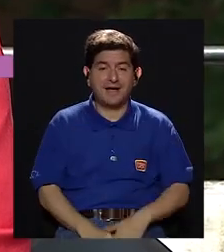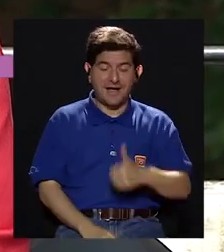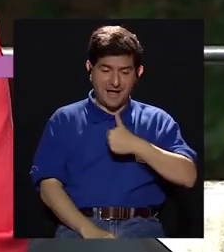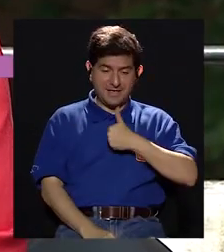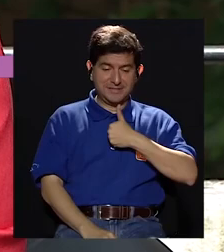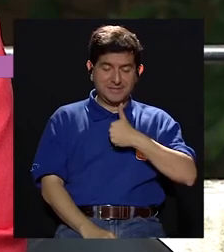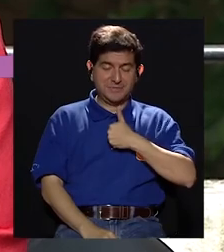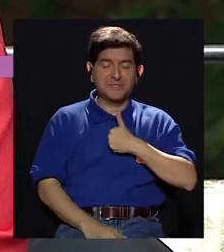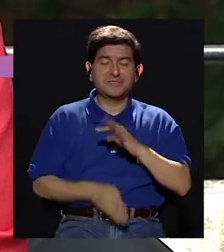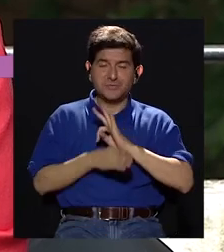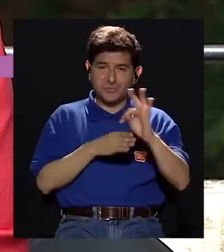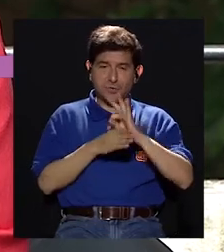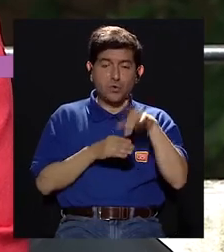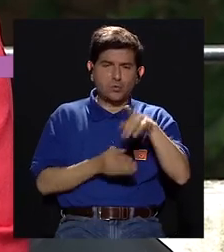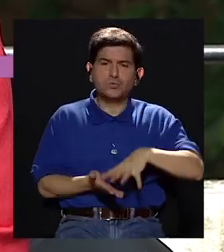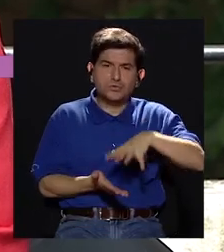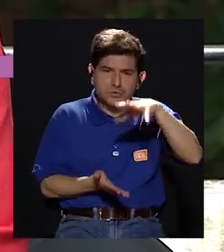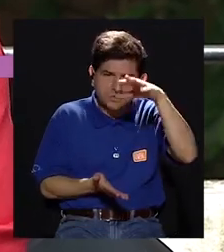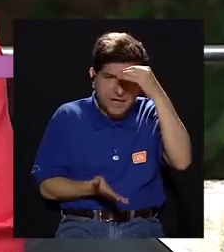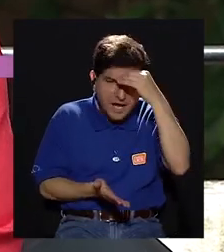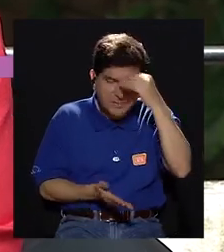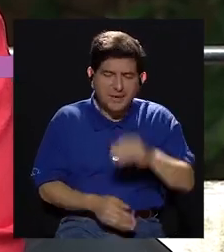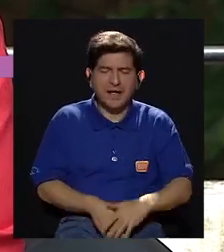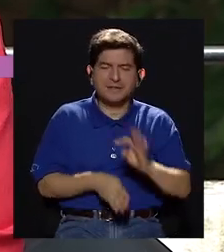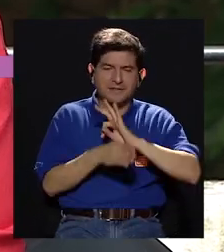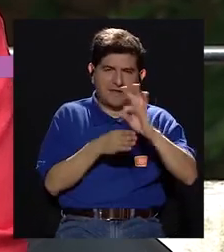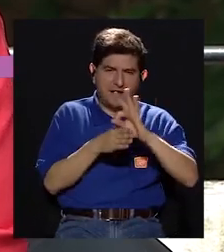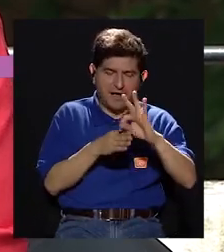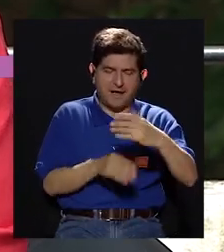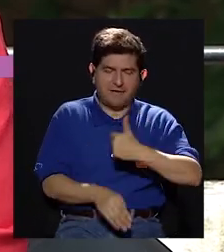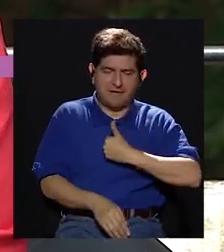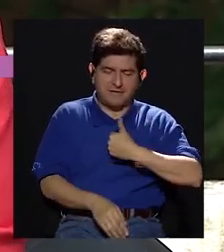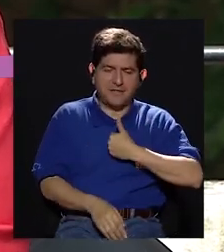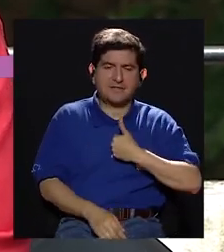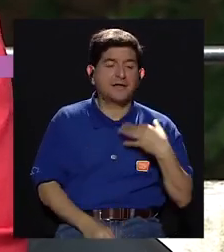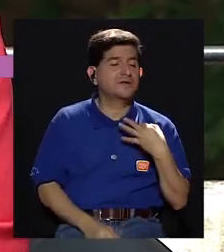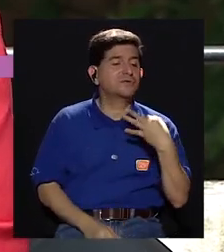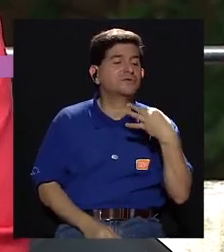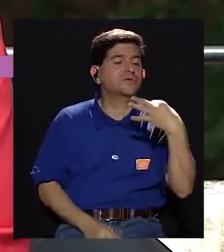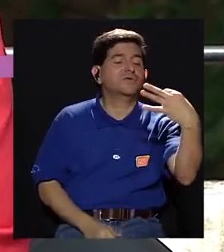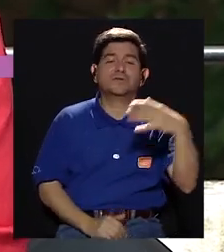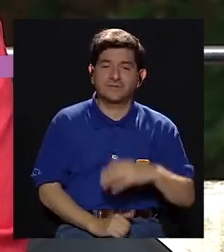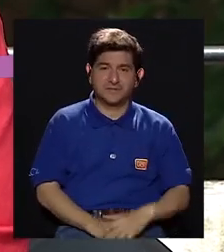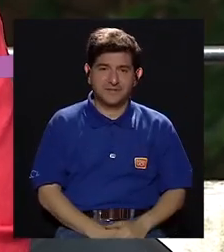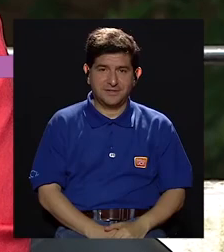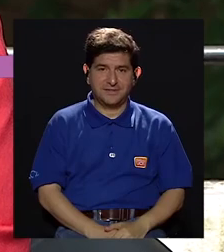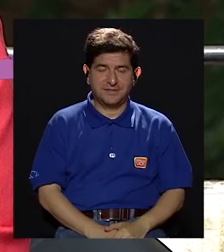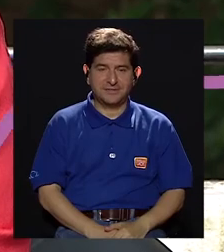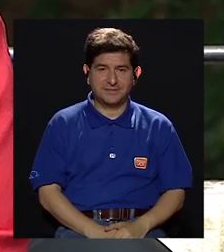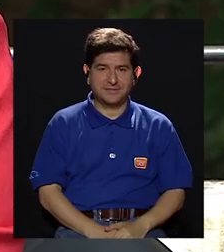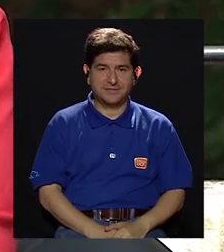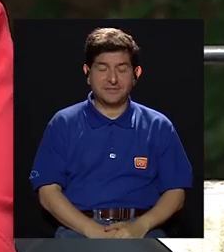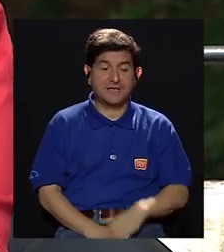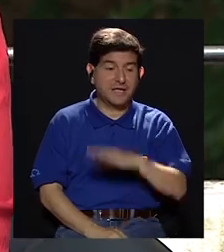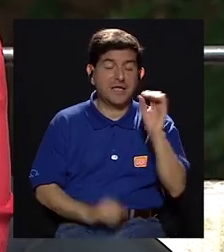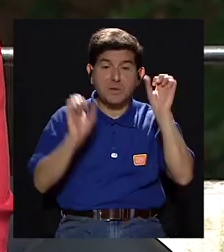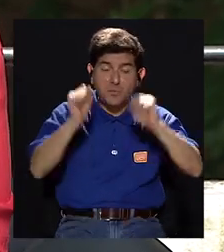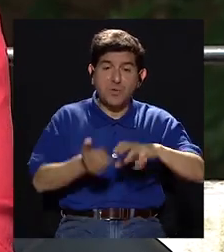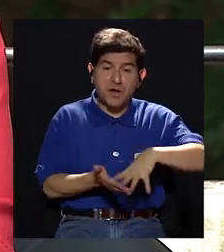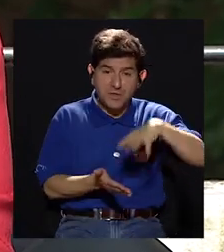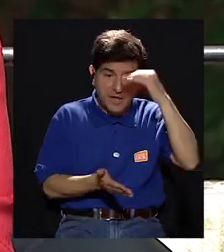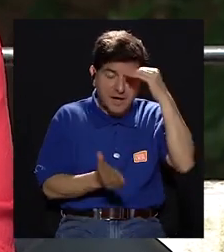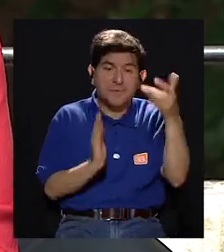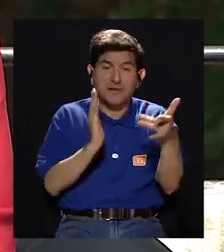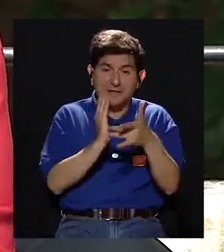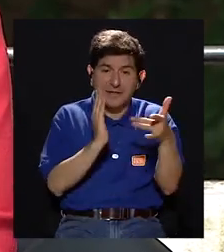técnica, que es autotratamiento. Tú puedes aprender a hacerte tratamiento a ti todos los días, de manera diaria,